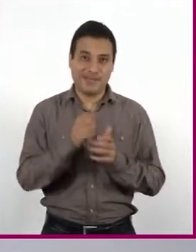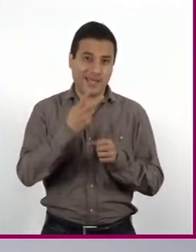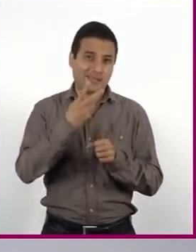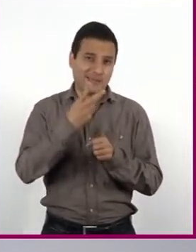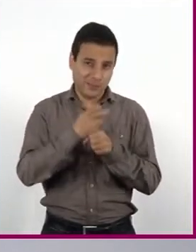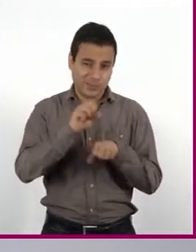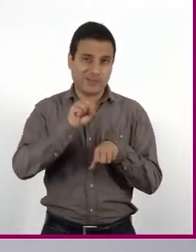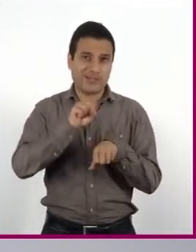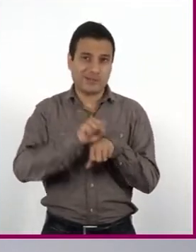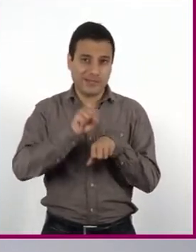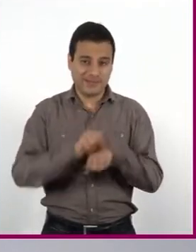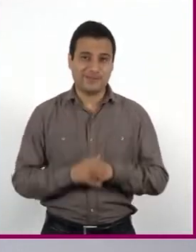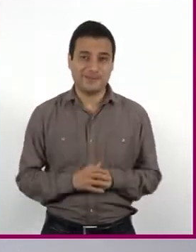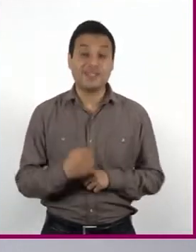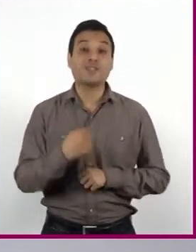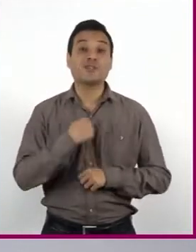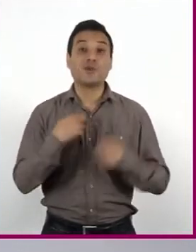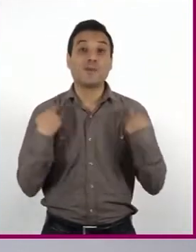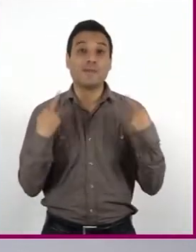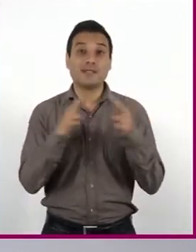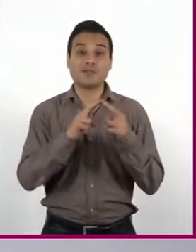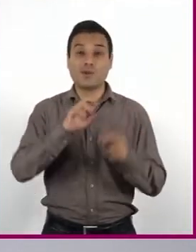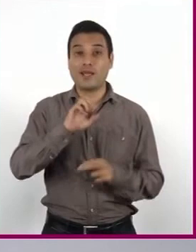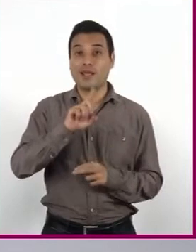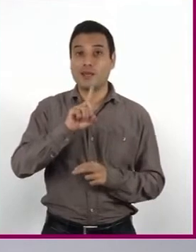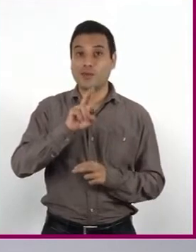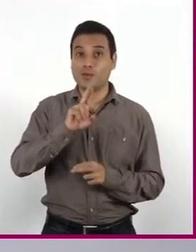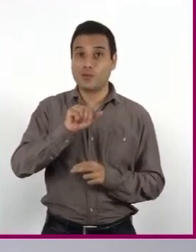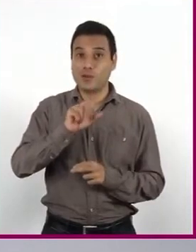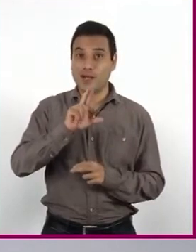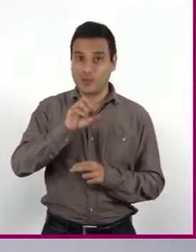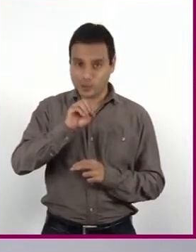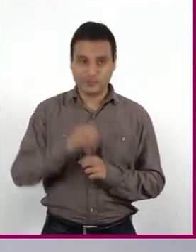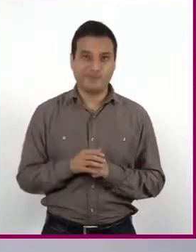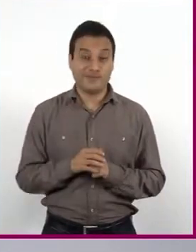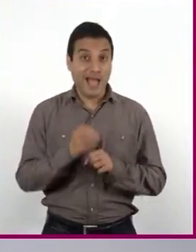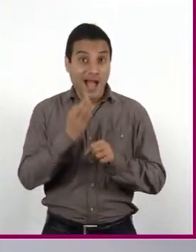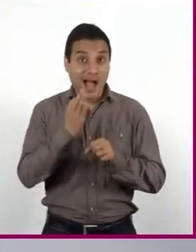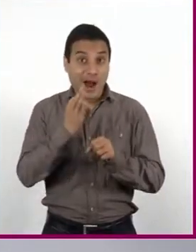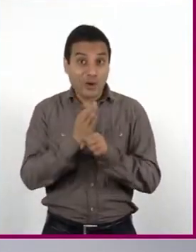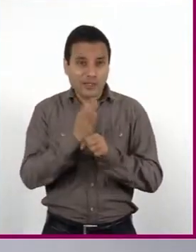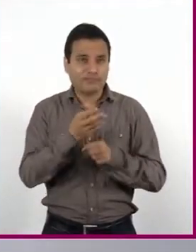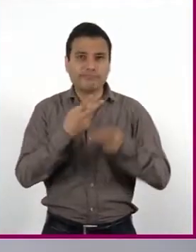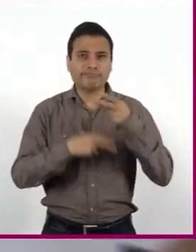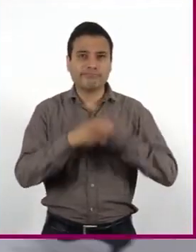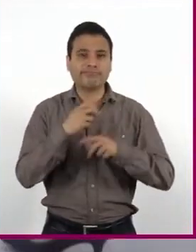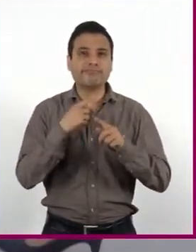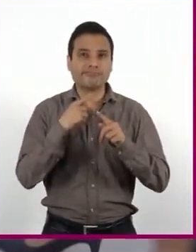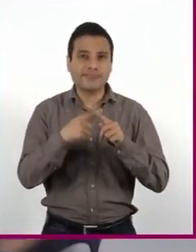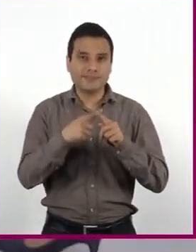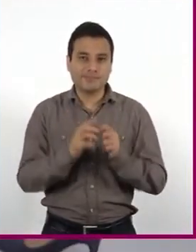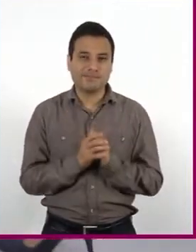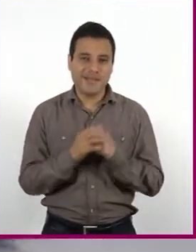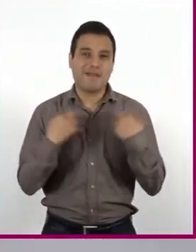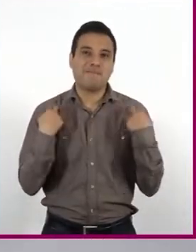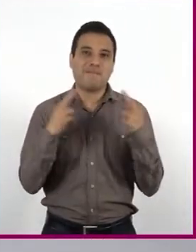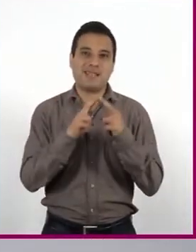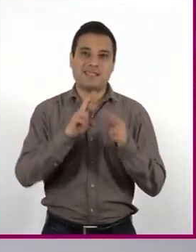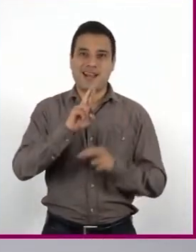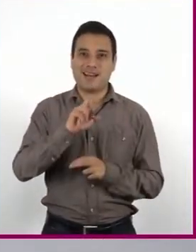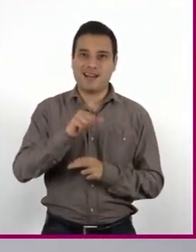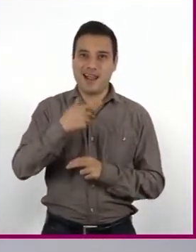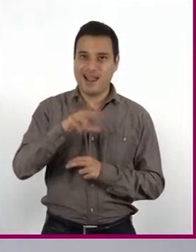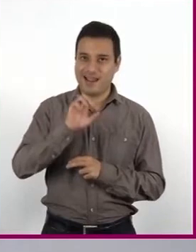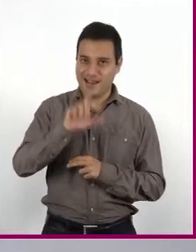de secundaria. Yo soy el maestro Eduardo Mendoza Camacho y en esta ocasión me acompaña mi colega, la maestra Raquel